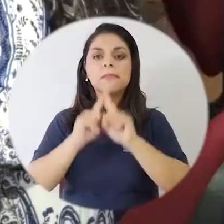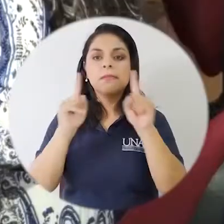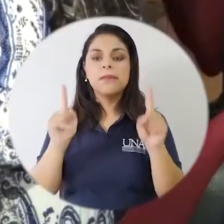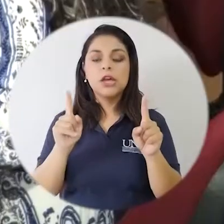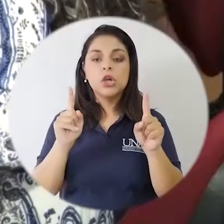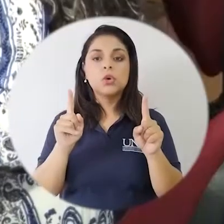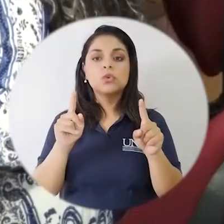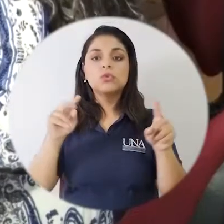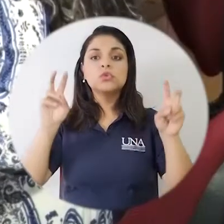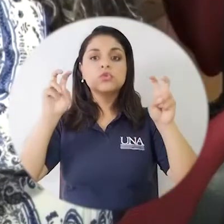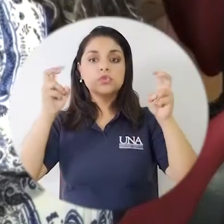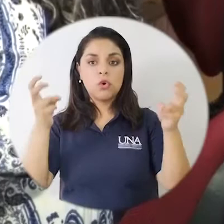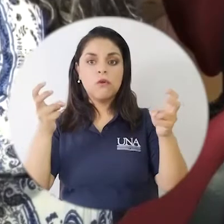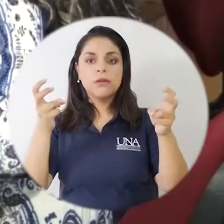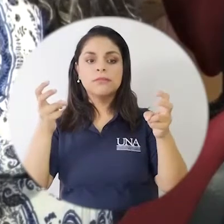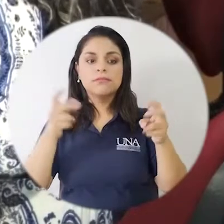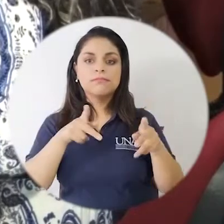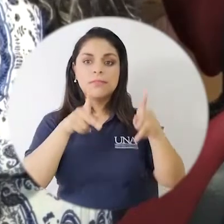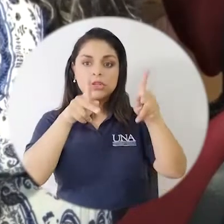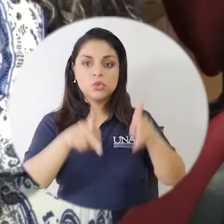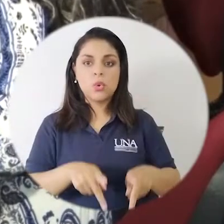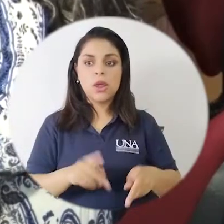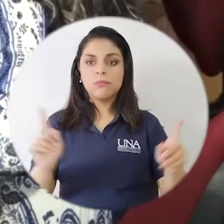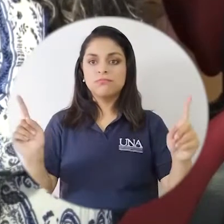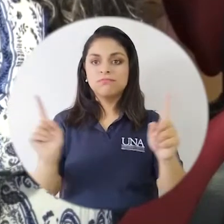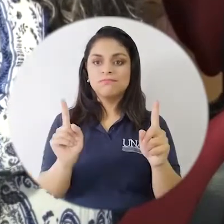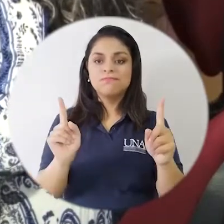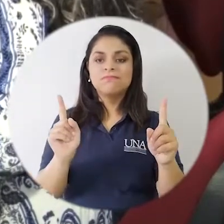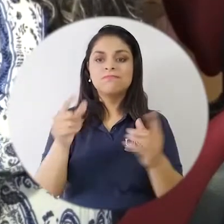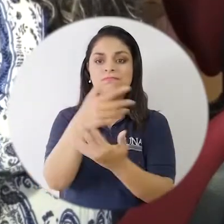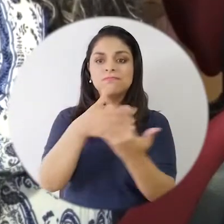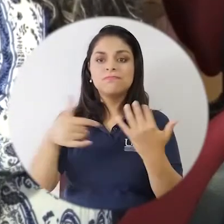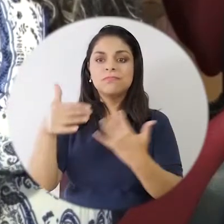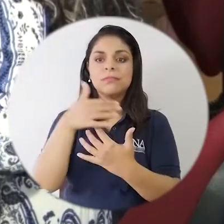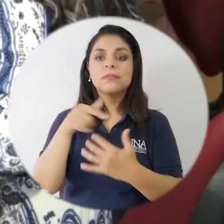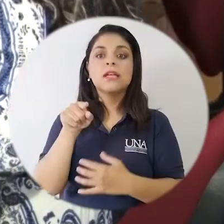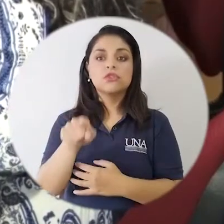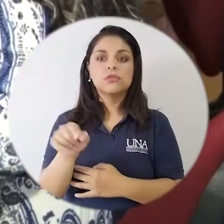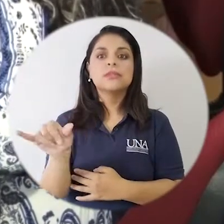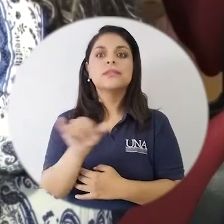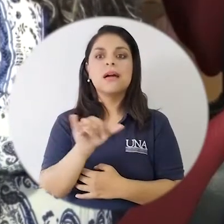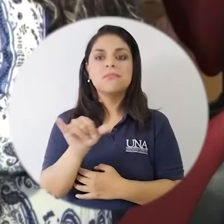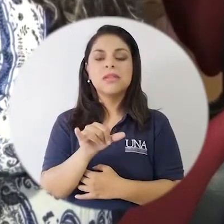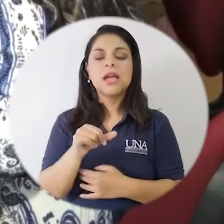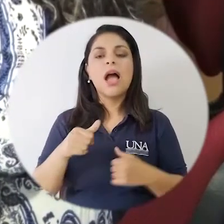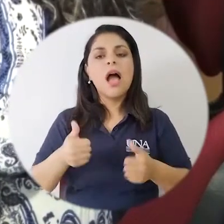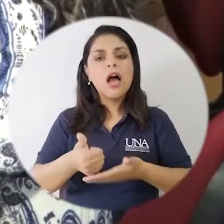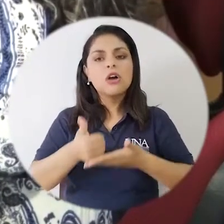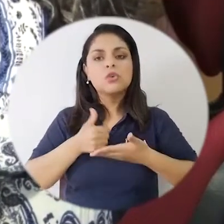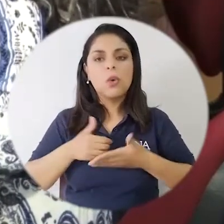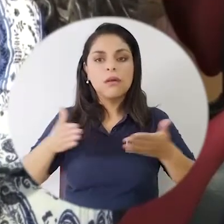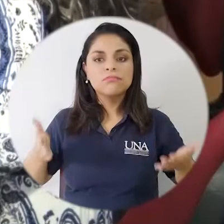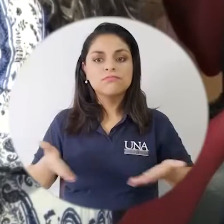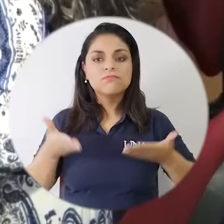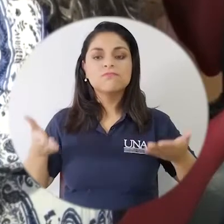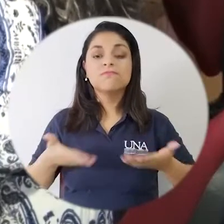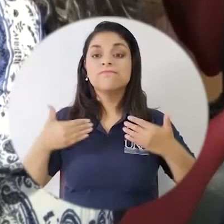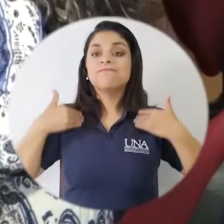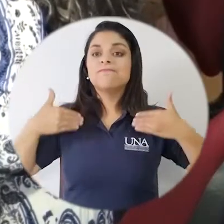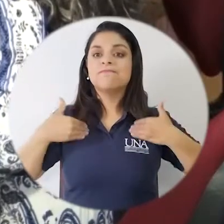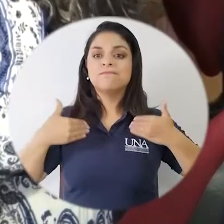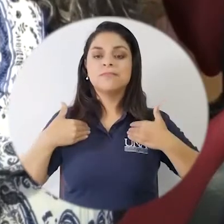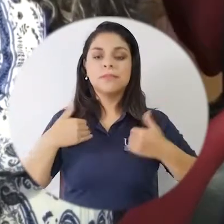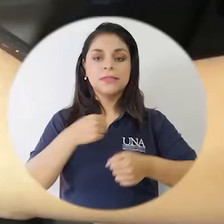al trabajo, pero que tenga bien que ver con la persona misma, hace crecer también esto de la